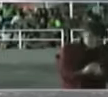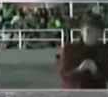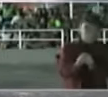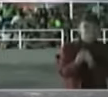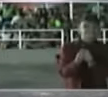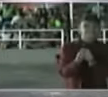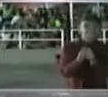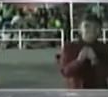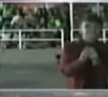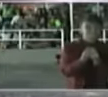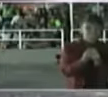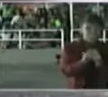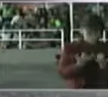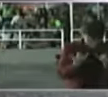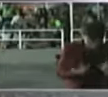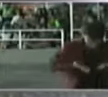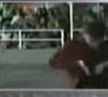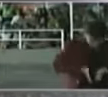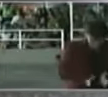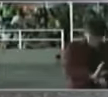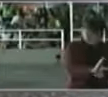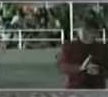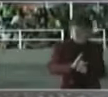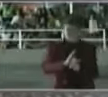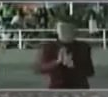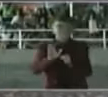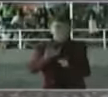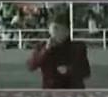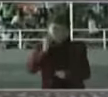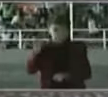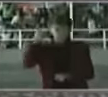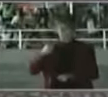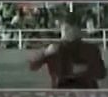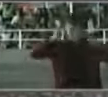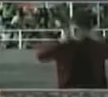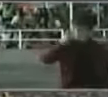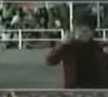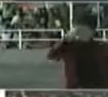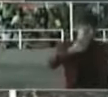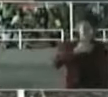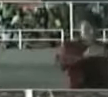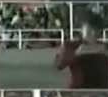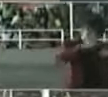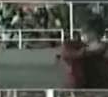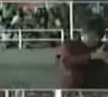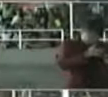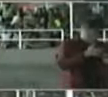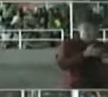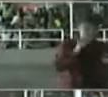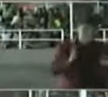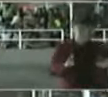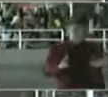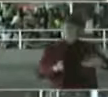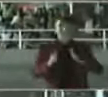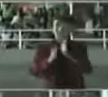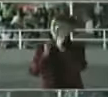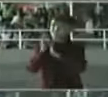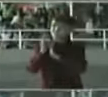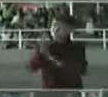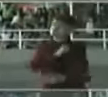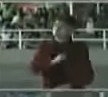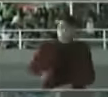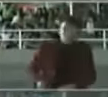ha nacido hoy en la ciudad de David un Salvador, que es Cristo el Señor. La